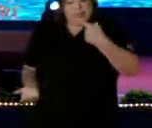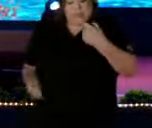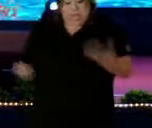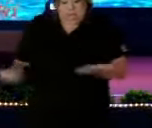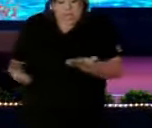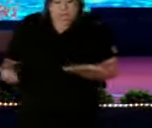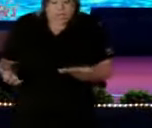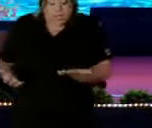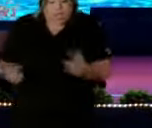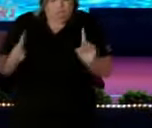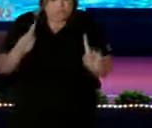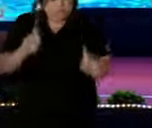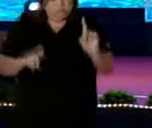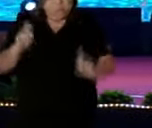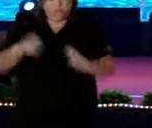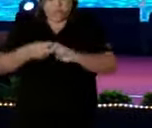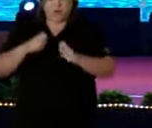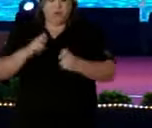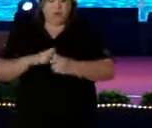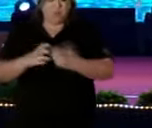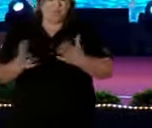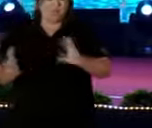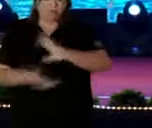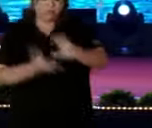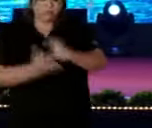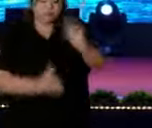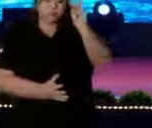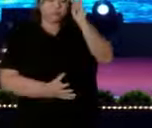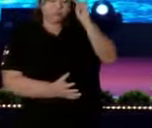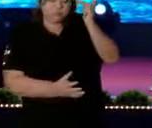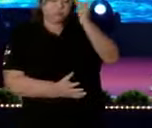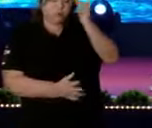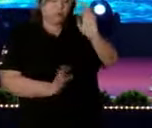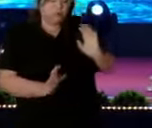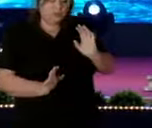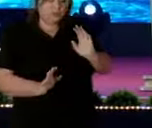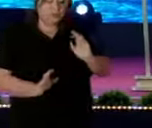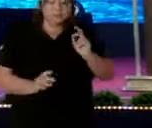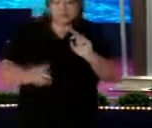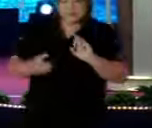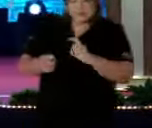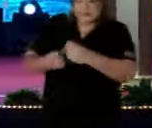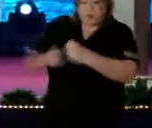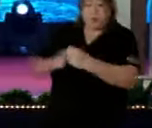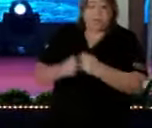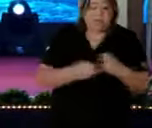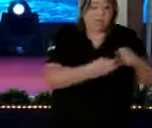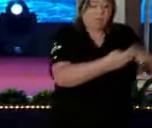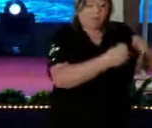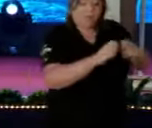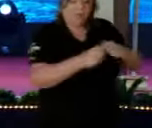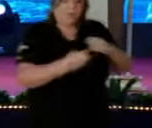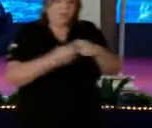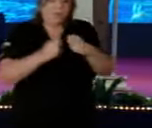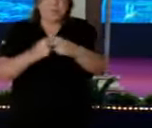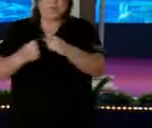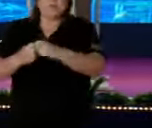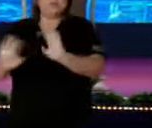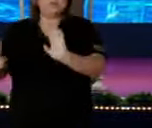a resolver? Hay un caos político, hay un caos aquí, hay un caos allá, hay problemas donde quiera. Y si yo le